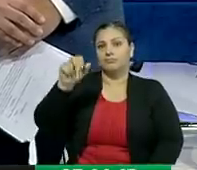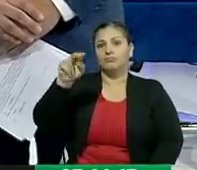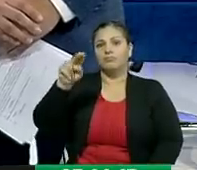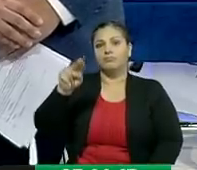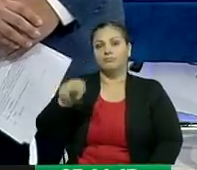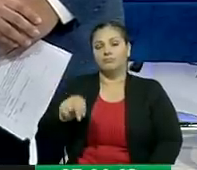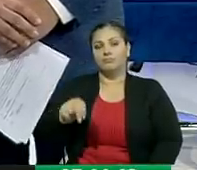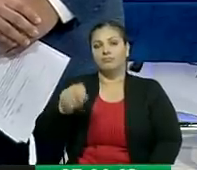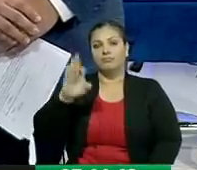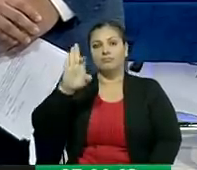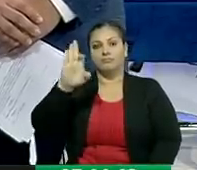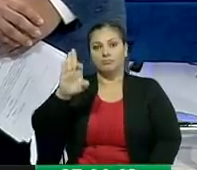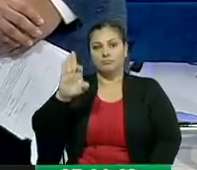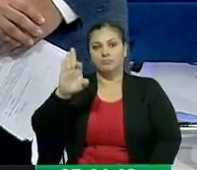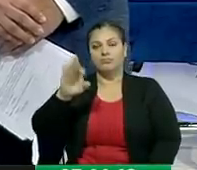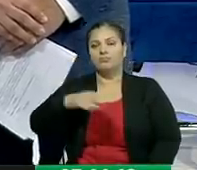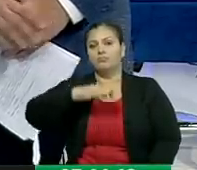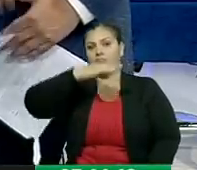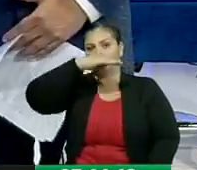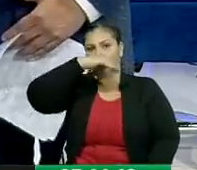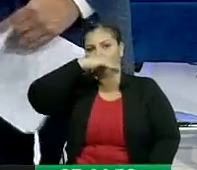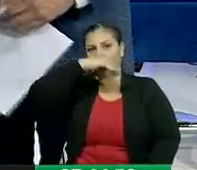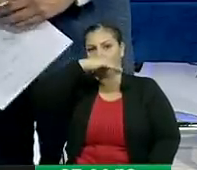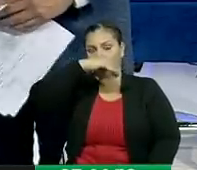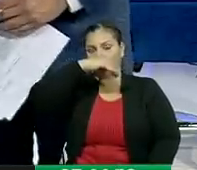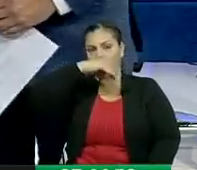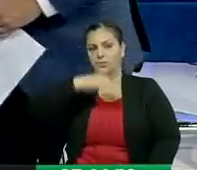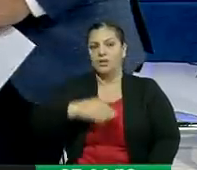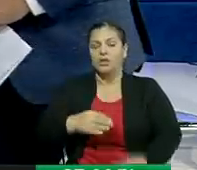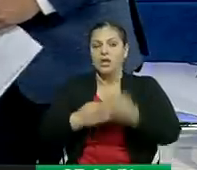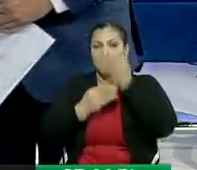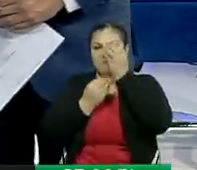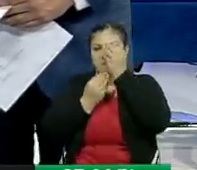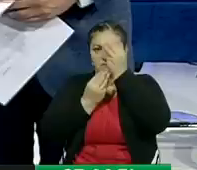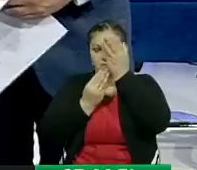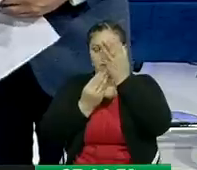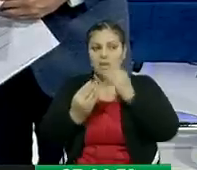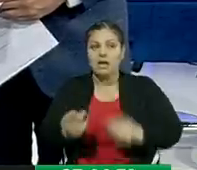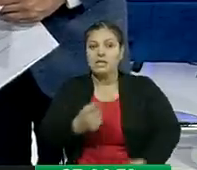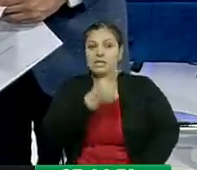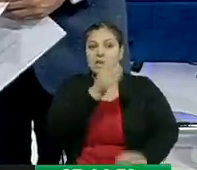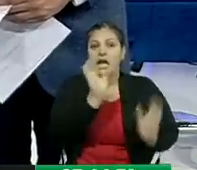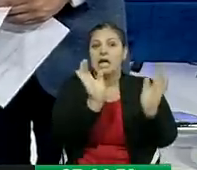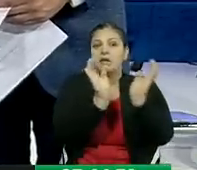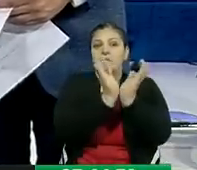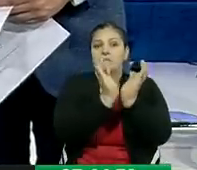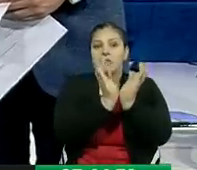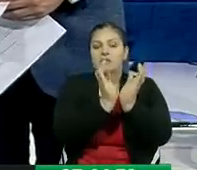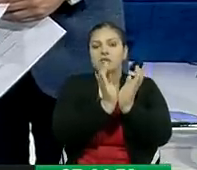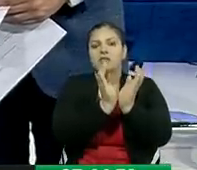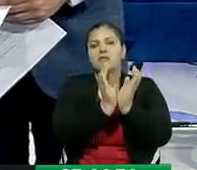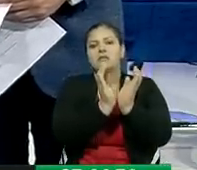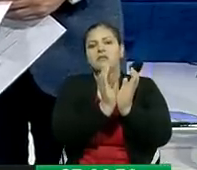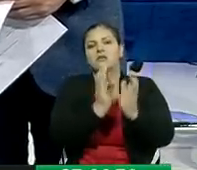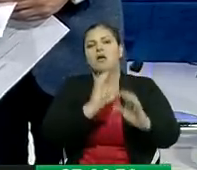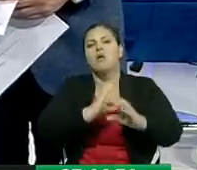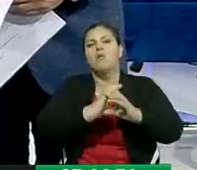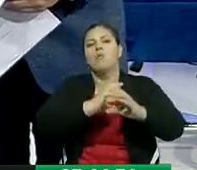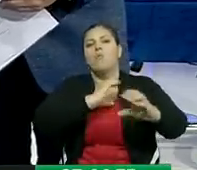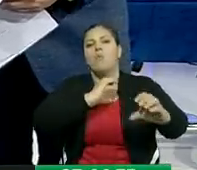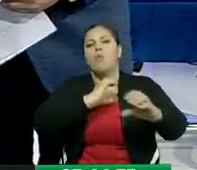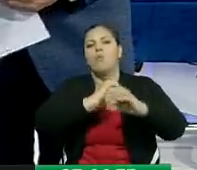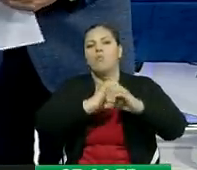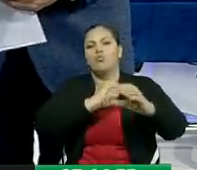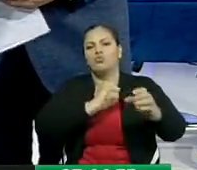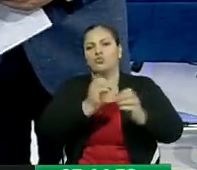que la cooperativa Señor de los Milagros solo tenía, imagínate Luisa, solo tenía autorización para